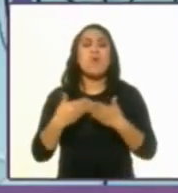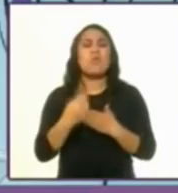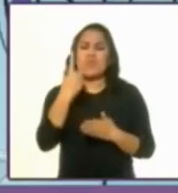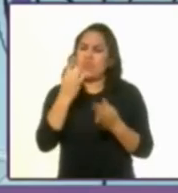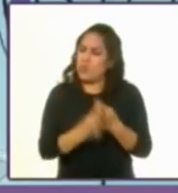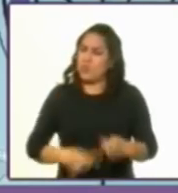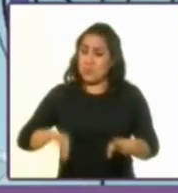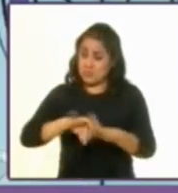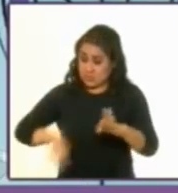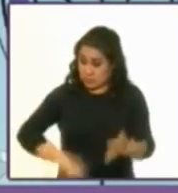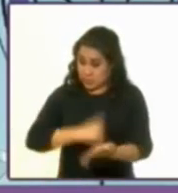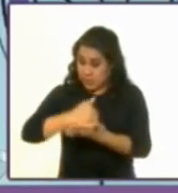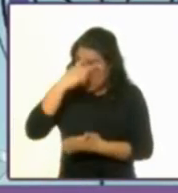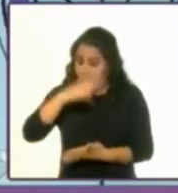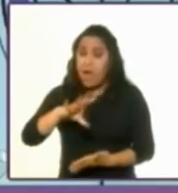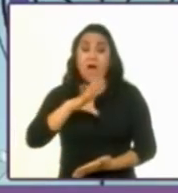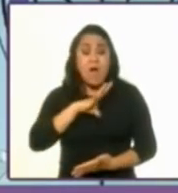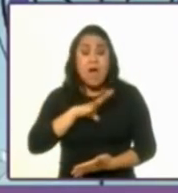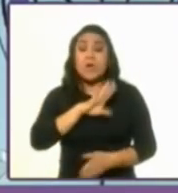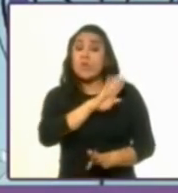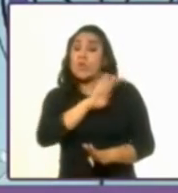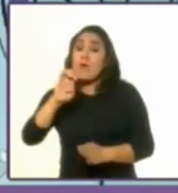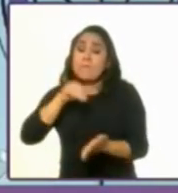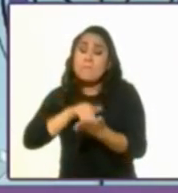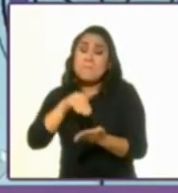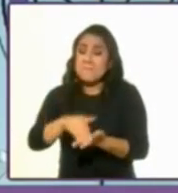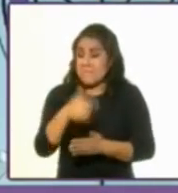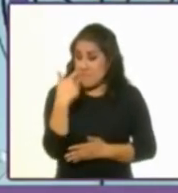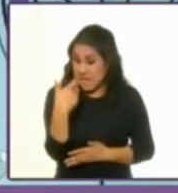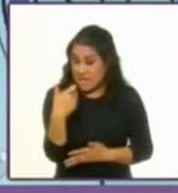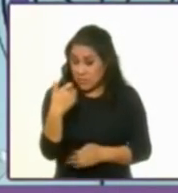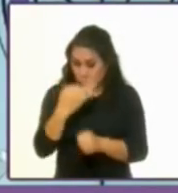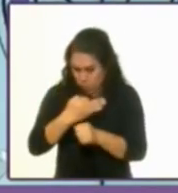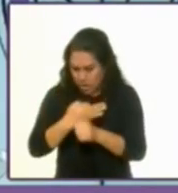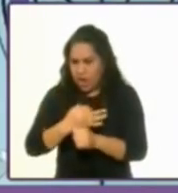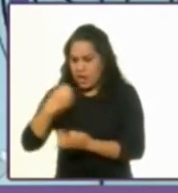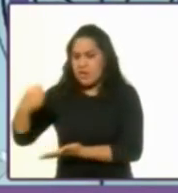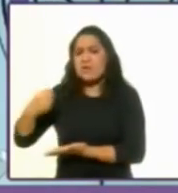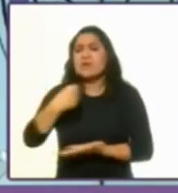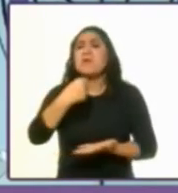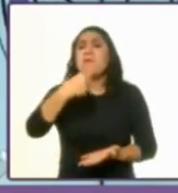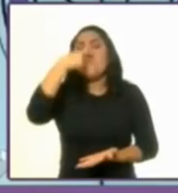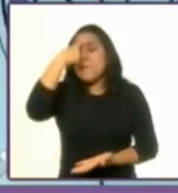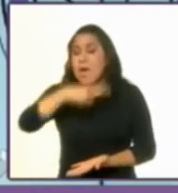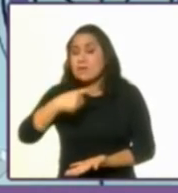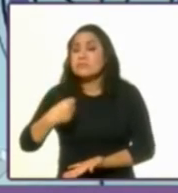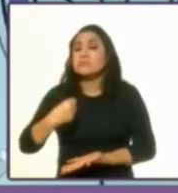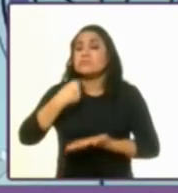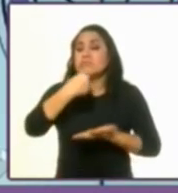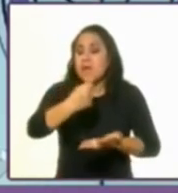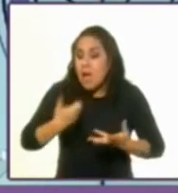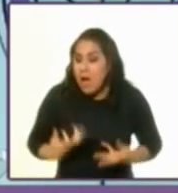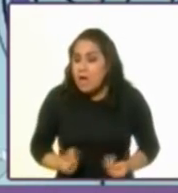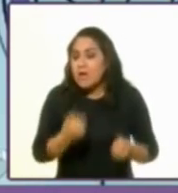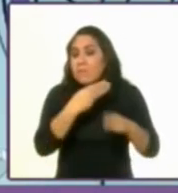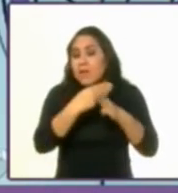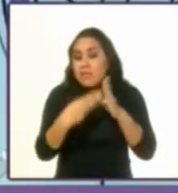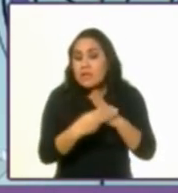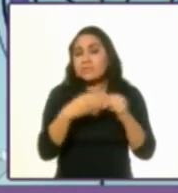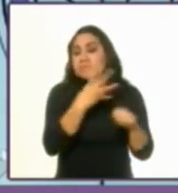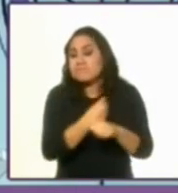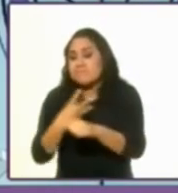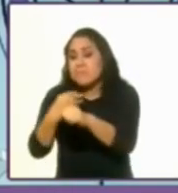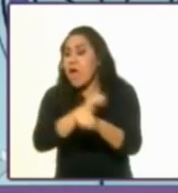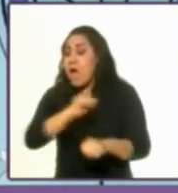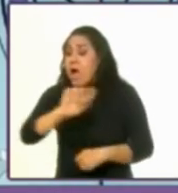la ciudad de méxico existen más de 900 millones de pesos que se tienen para aplicar en insumos y mantenimiento en las